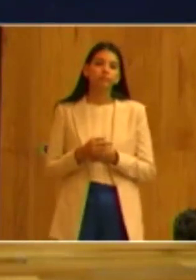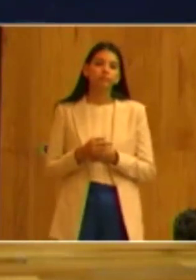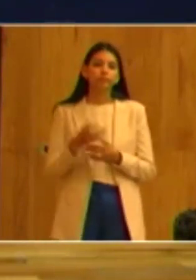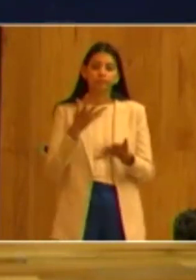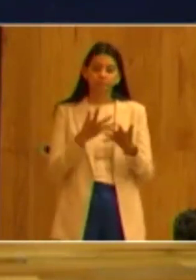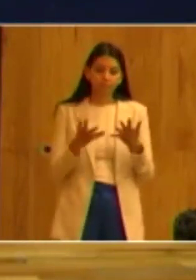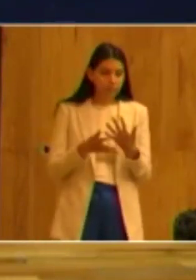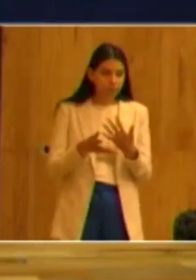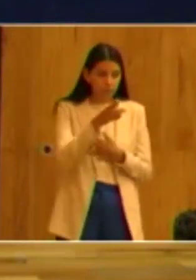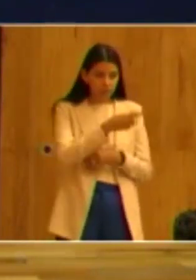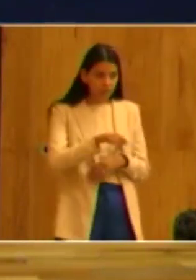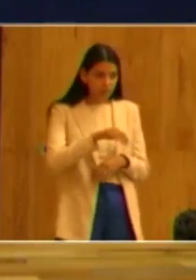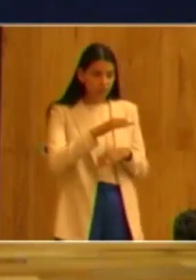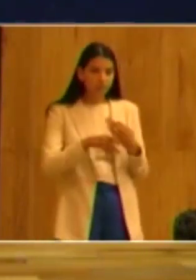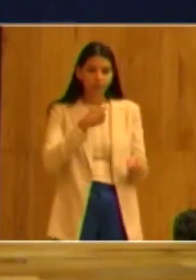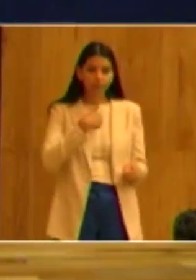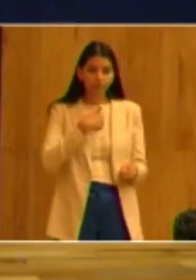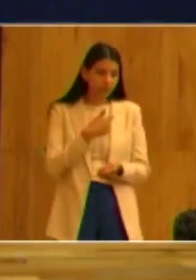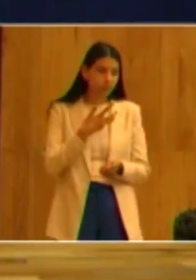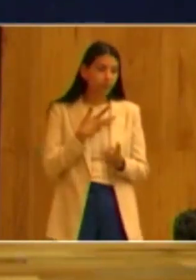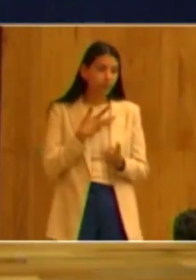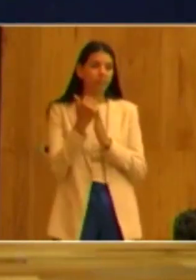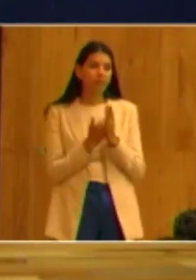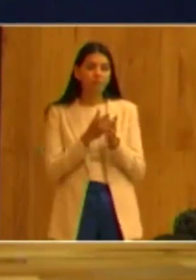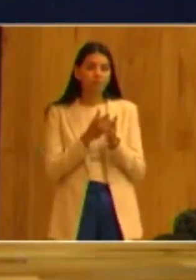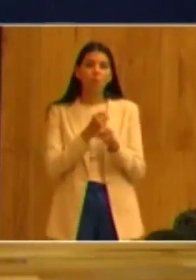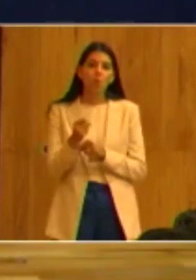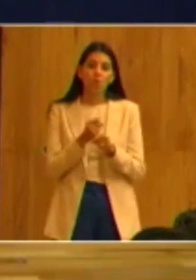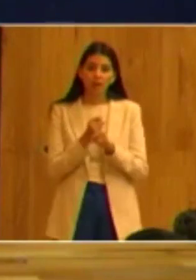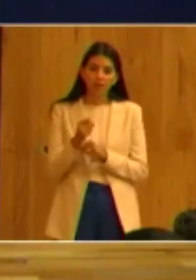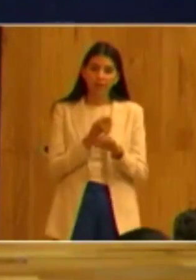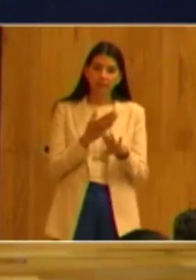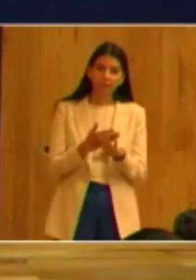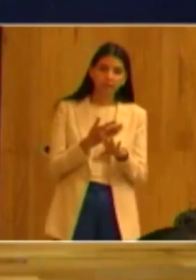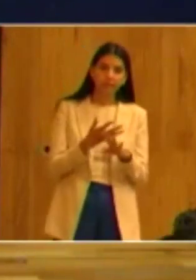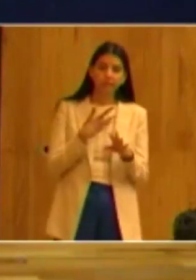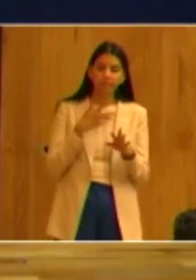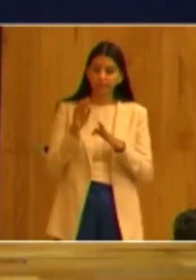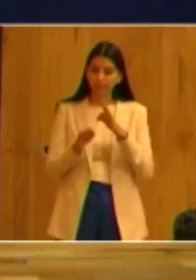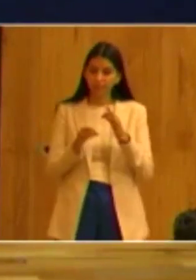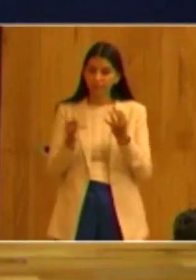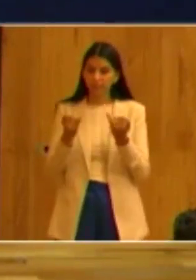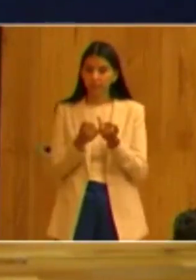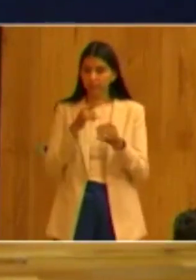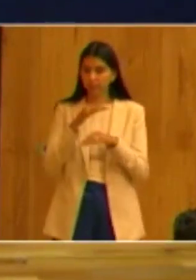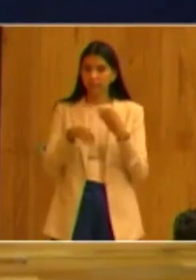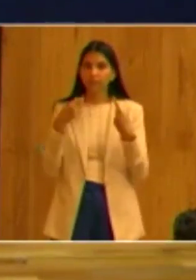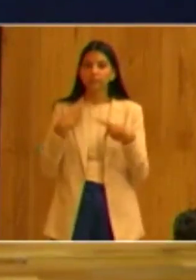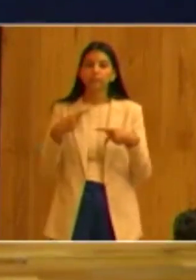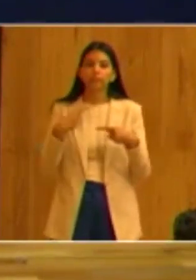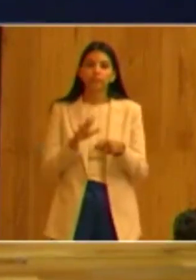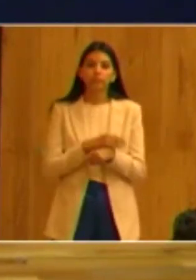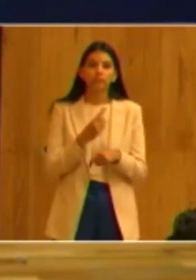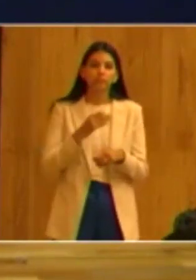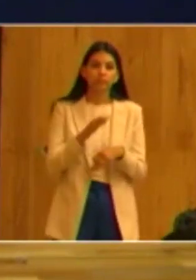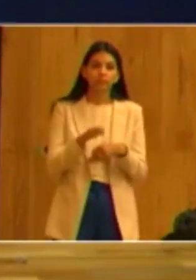todos nosotros está disminuir la violencia y dar un trato igualitario a todas las personas, porque